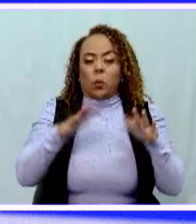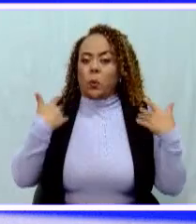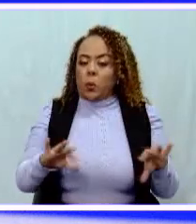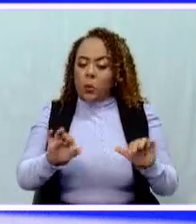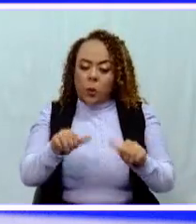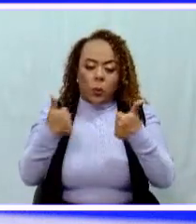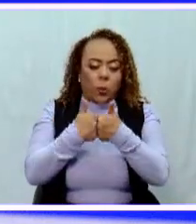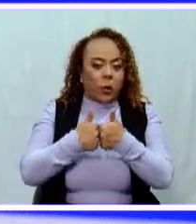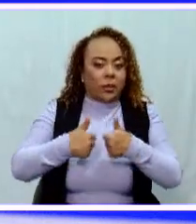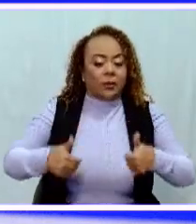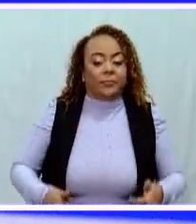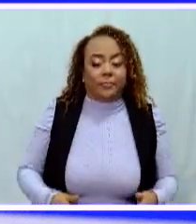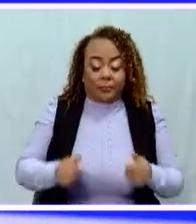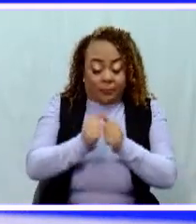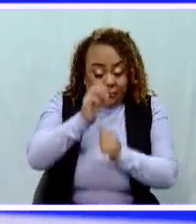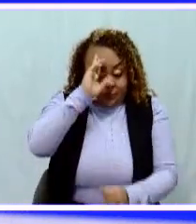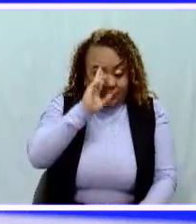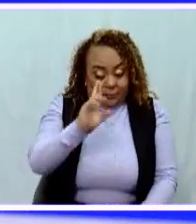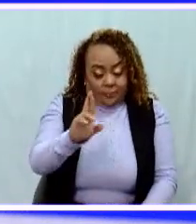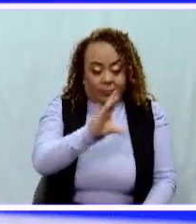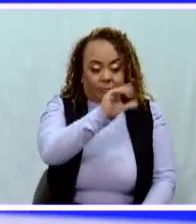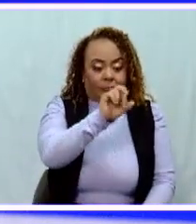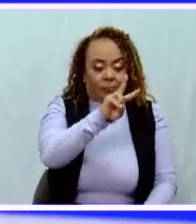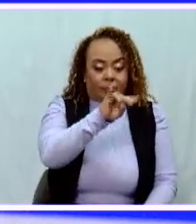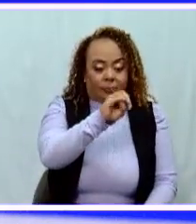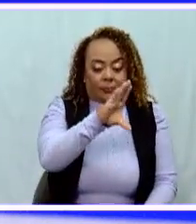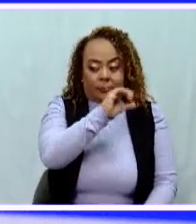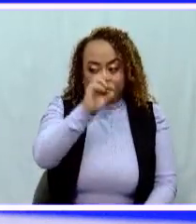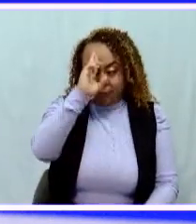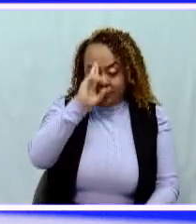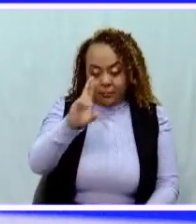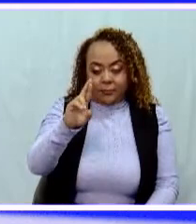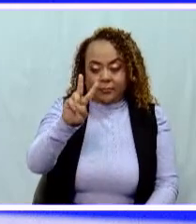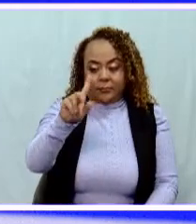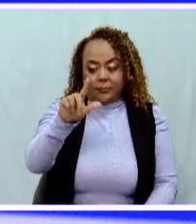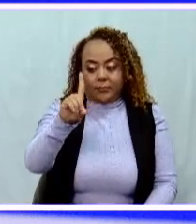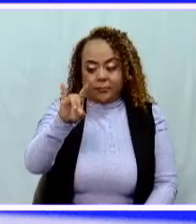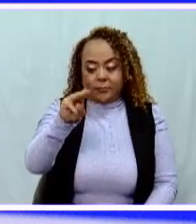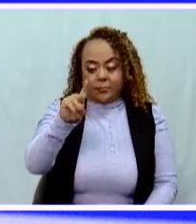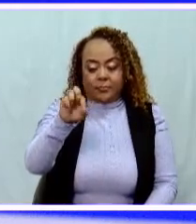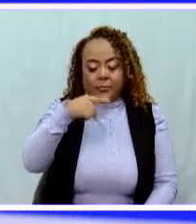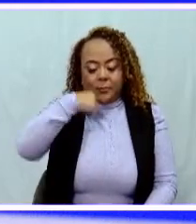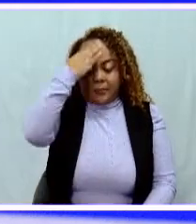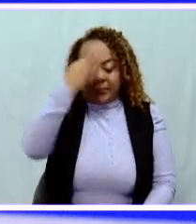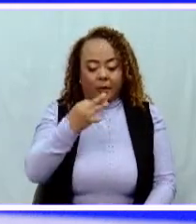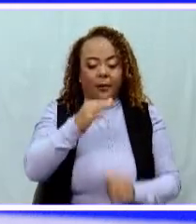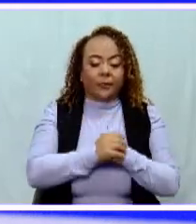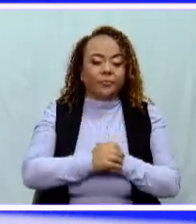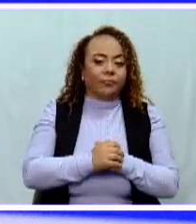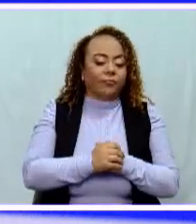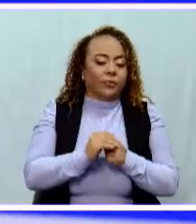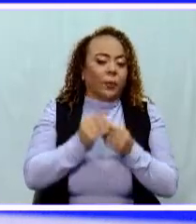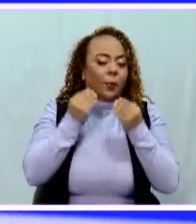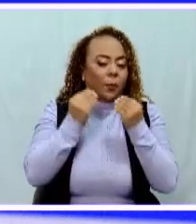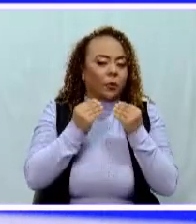de estrategas con el respeto que se merece carevick y que se y se merece Vladimir creo que estamos con una